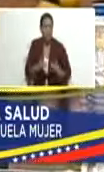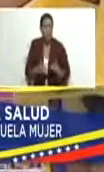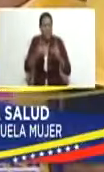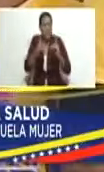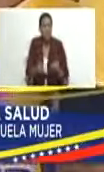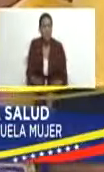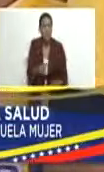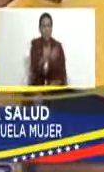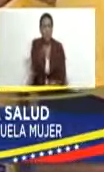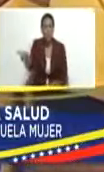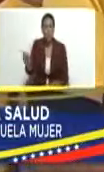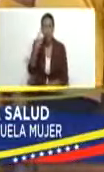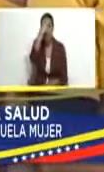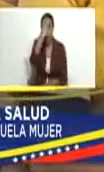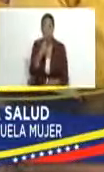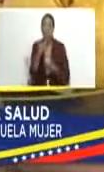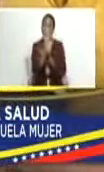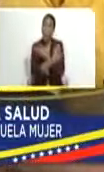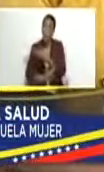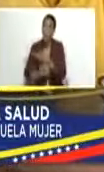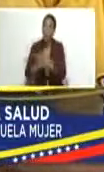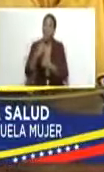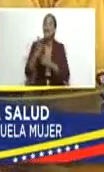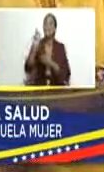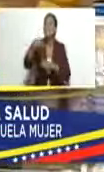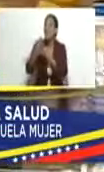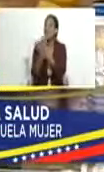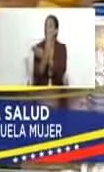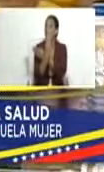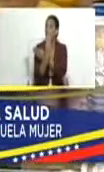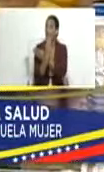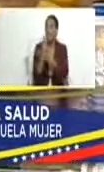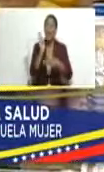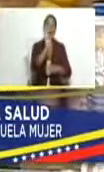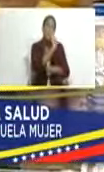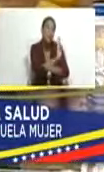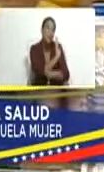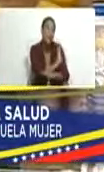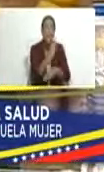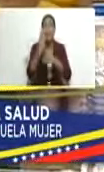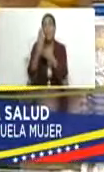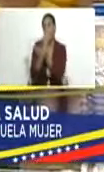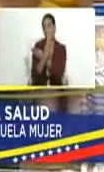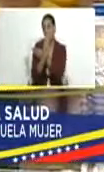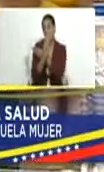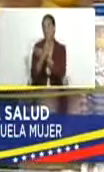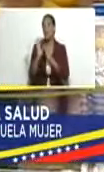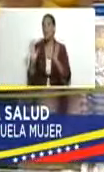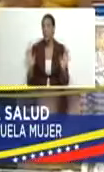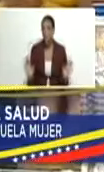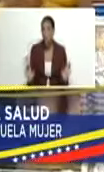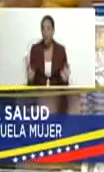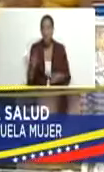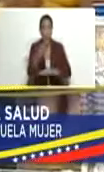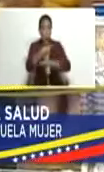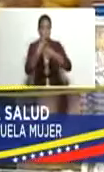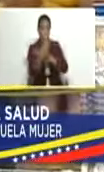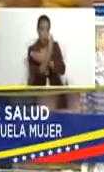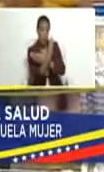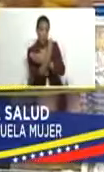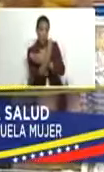las mujeres protegidas, pero son protectoras también, presidente. Las mujeres somos protegidas por el gobierno,